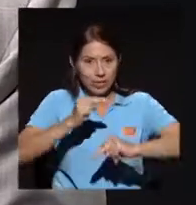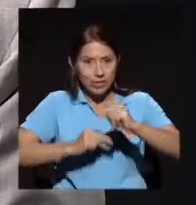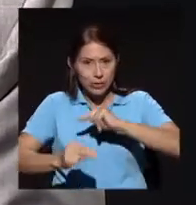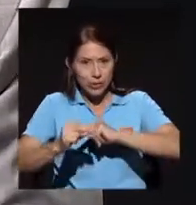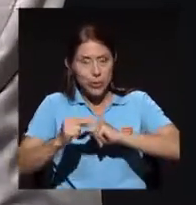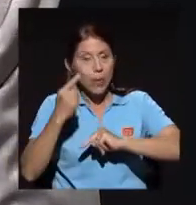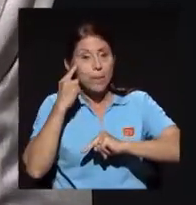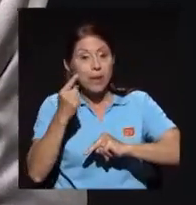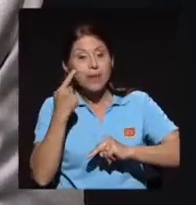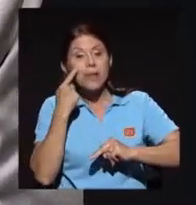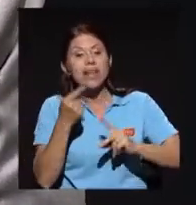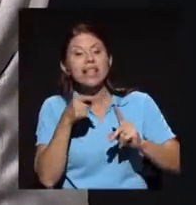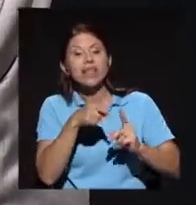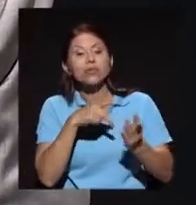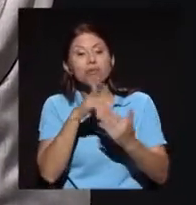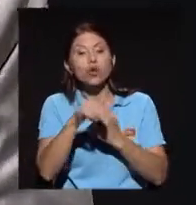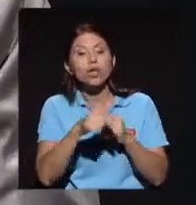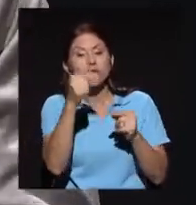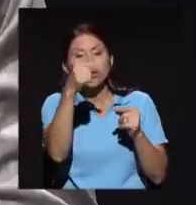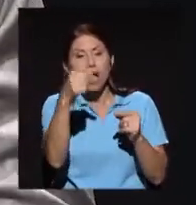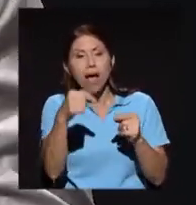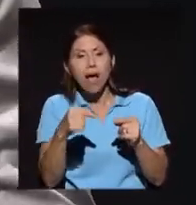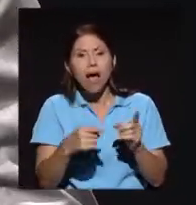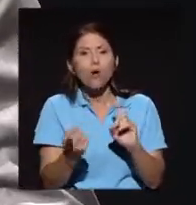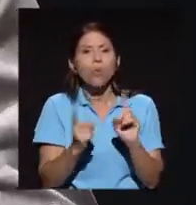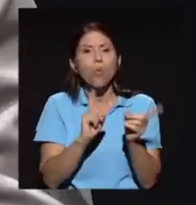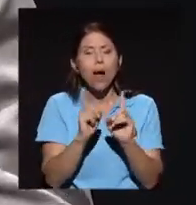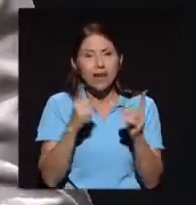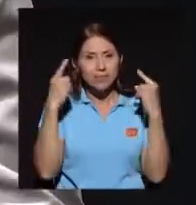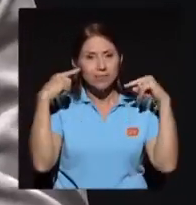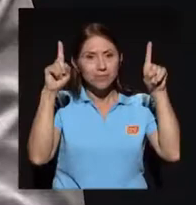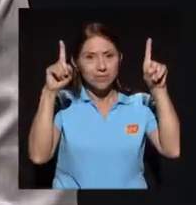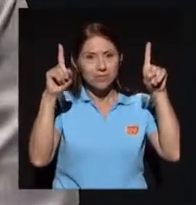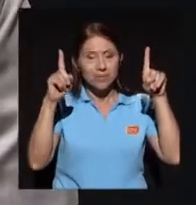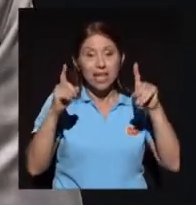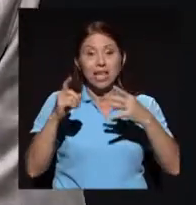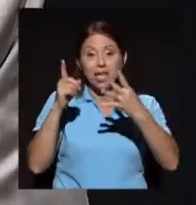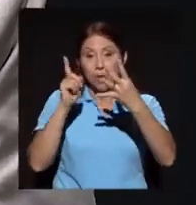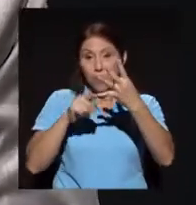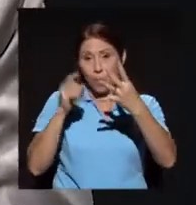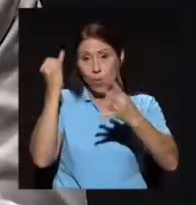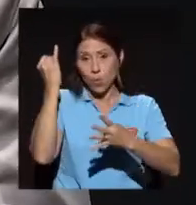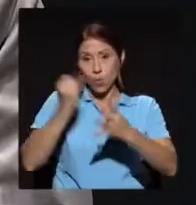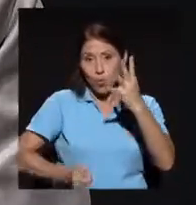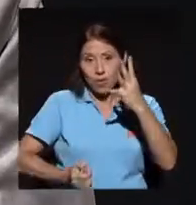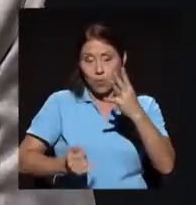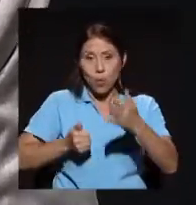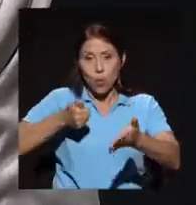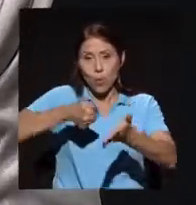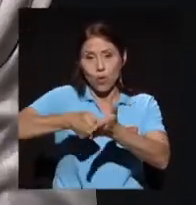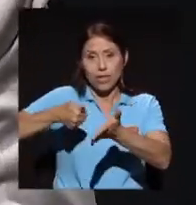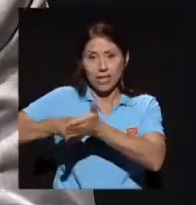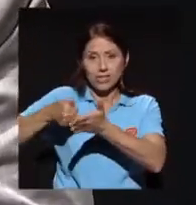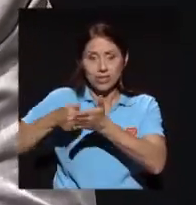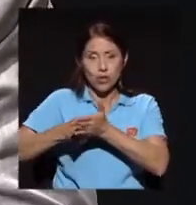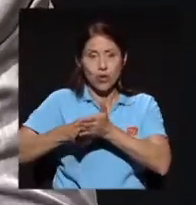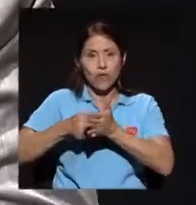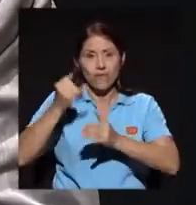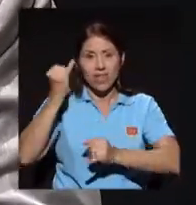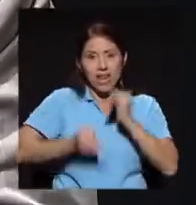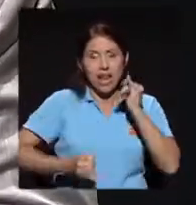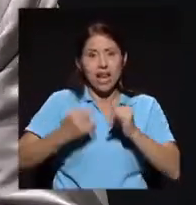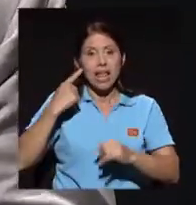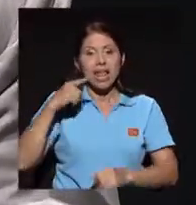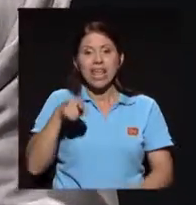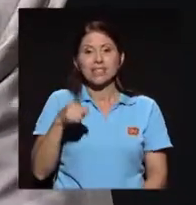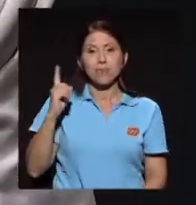proyectos iban a llegar y por último voy a decir una votación final que es vinculante porque dentro de las